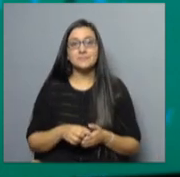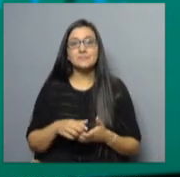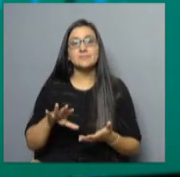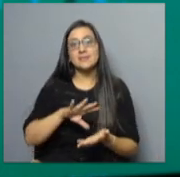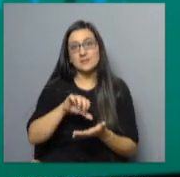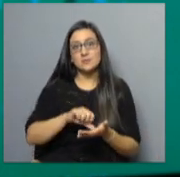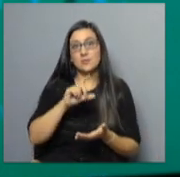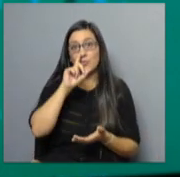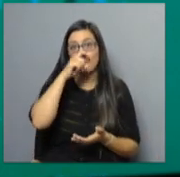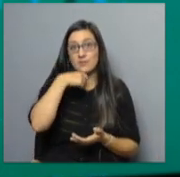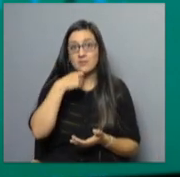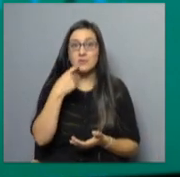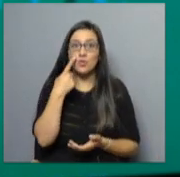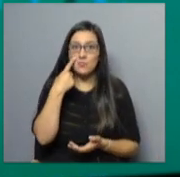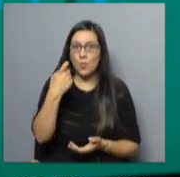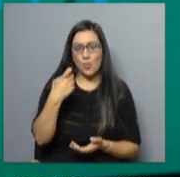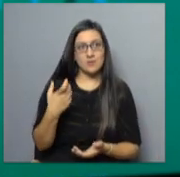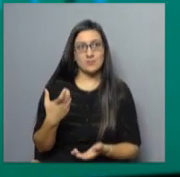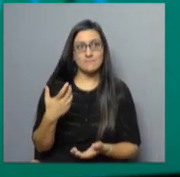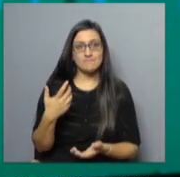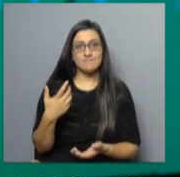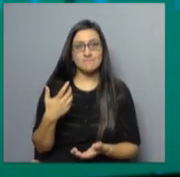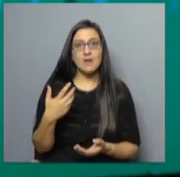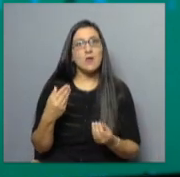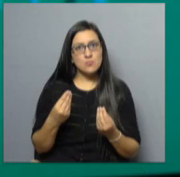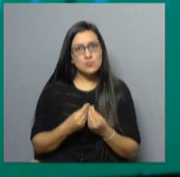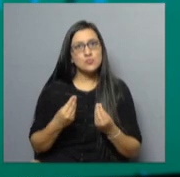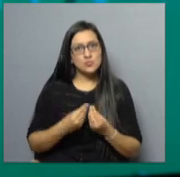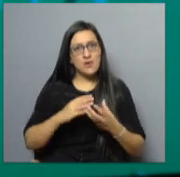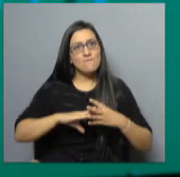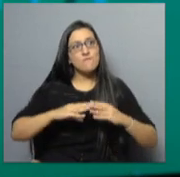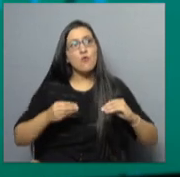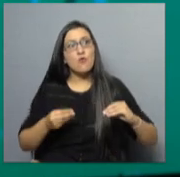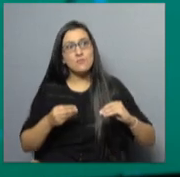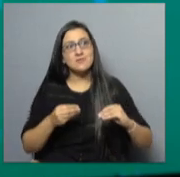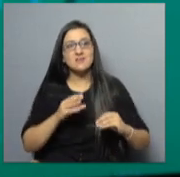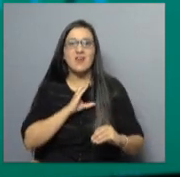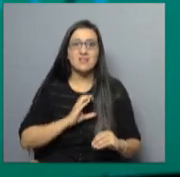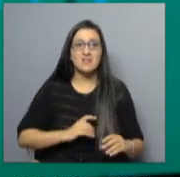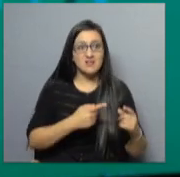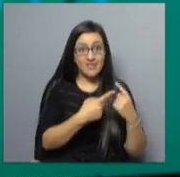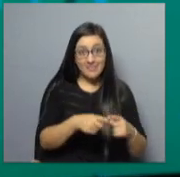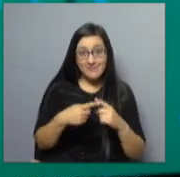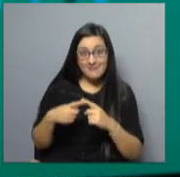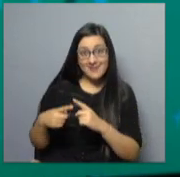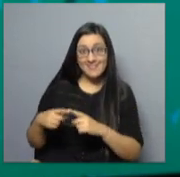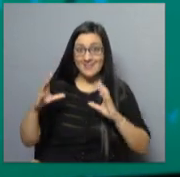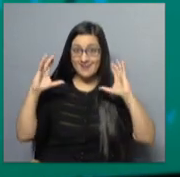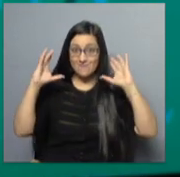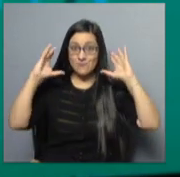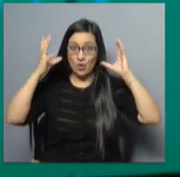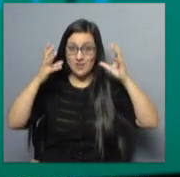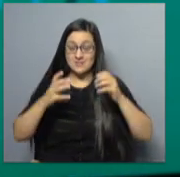ciudad de montevideo y nos encontramos con muchas manifestaciones con muchas caracterizaciones de esa violencia